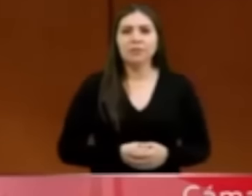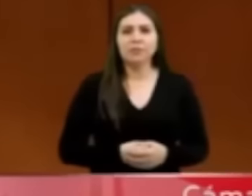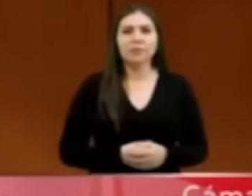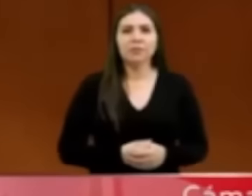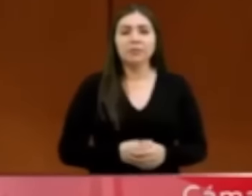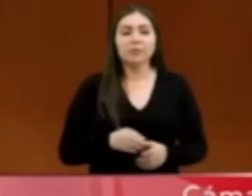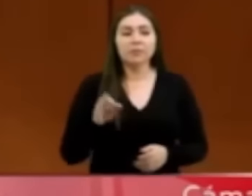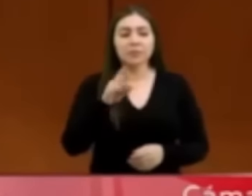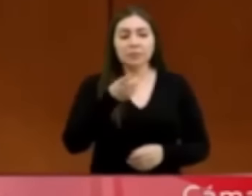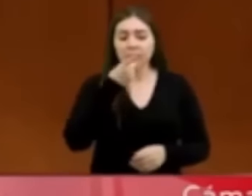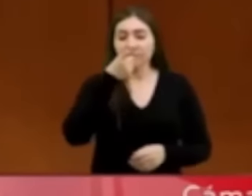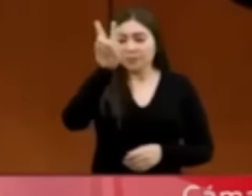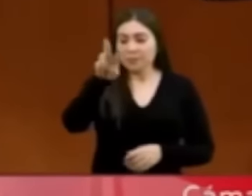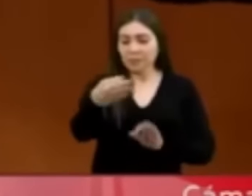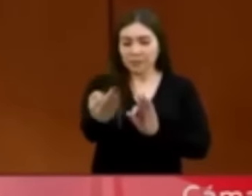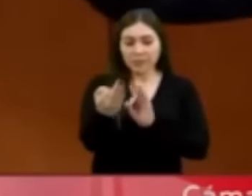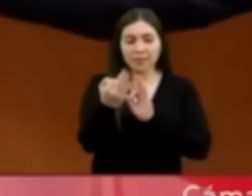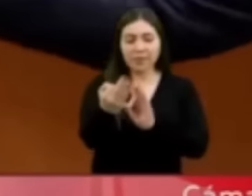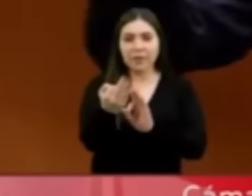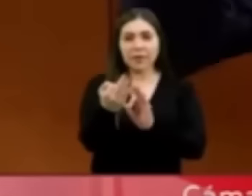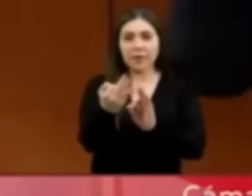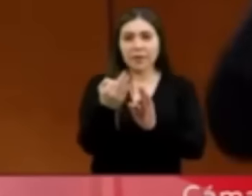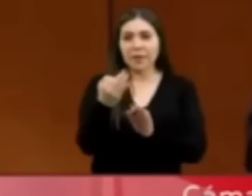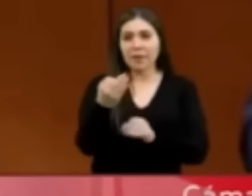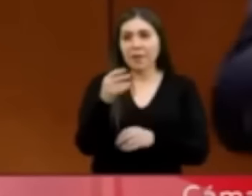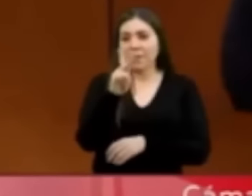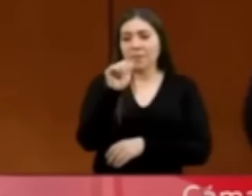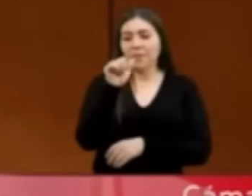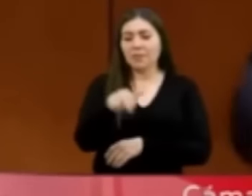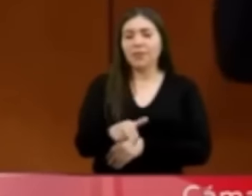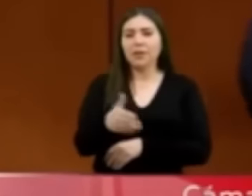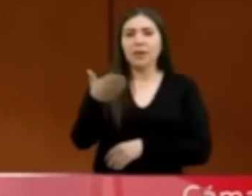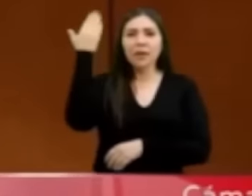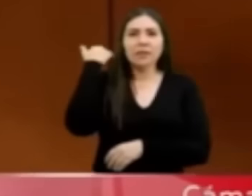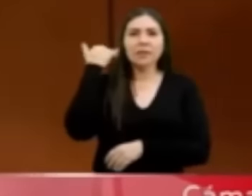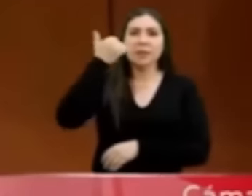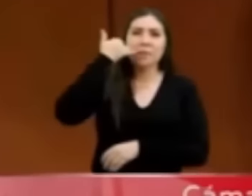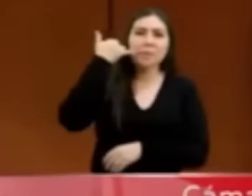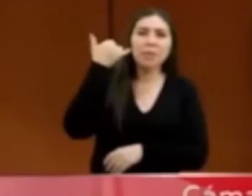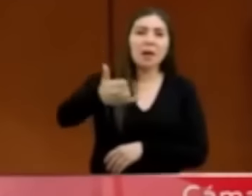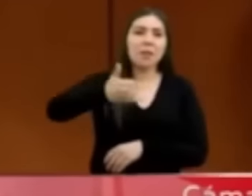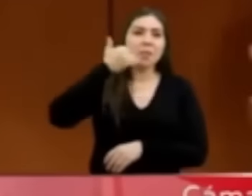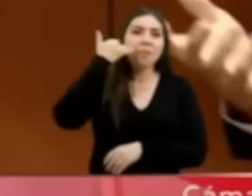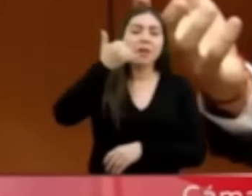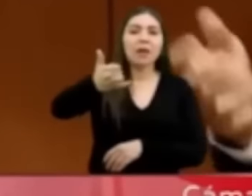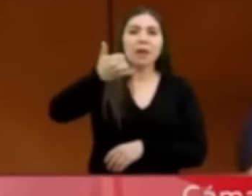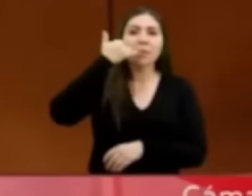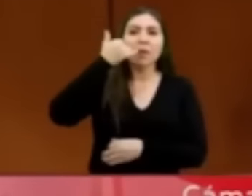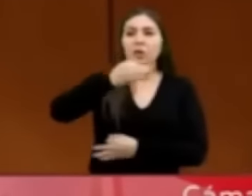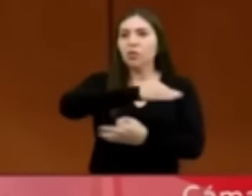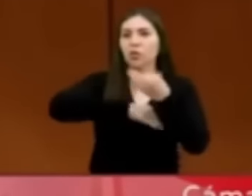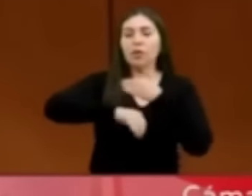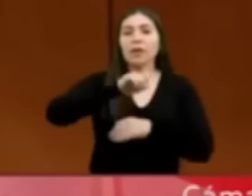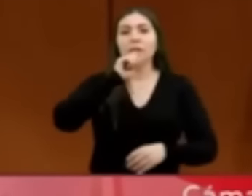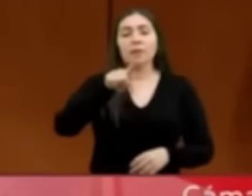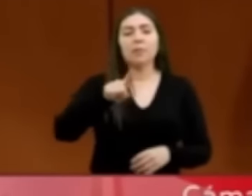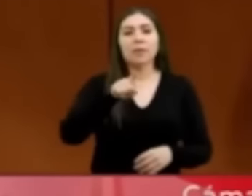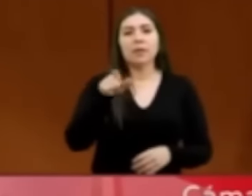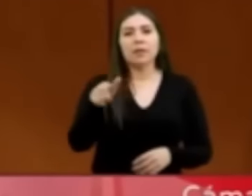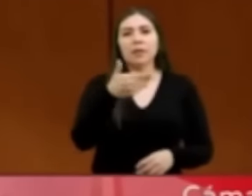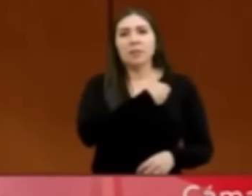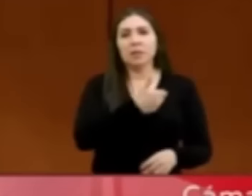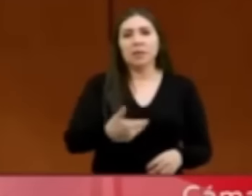hubieras dicho de cara al grupo parlamentario, porque te estuvimos llamando todos, incluido el presidente de la Comisión Política,